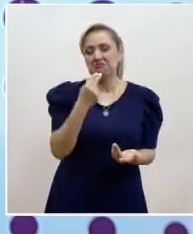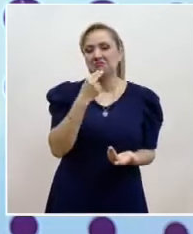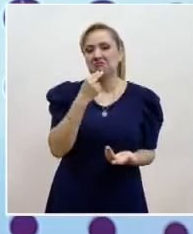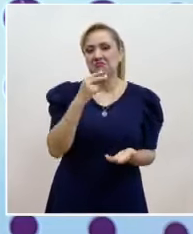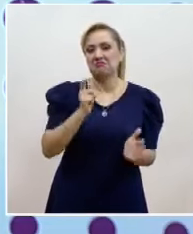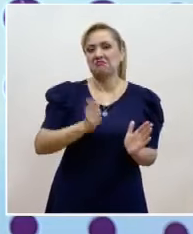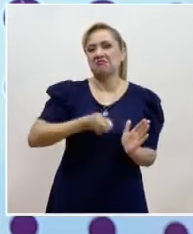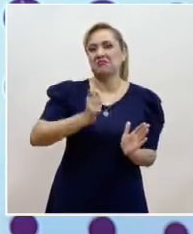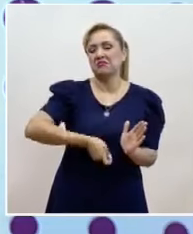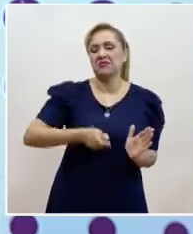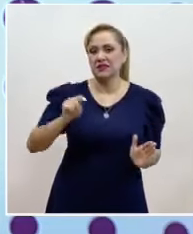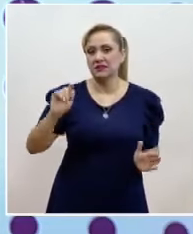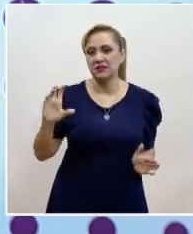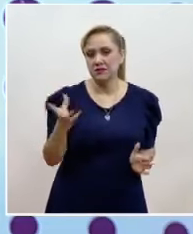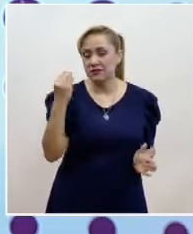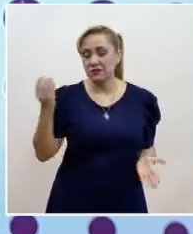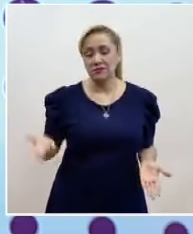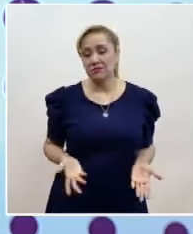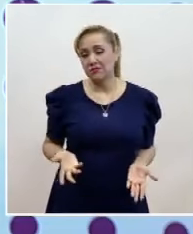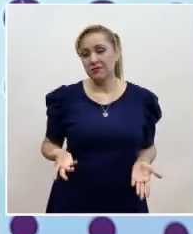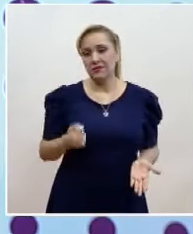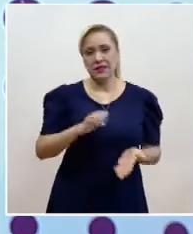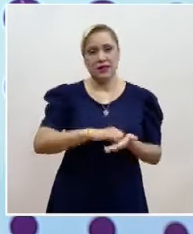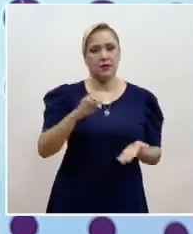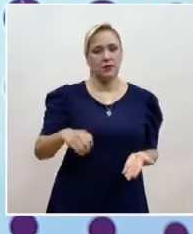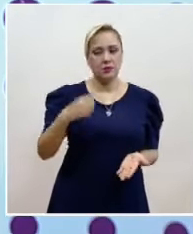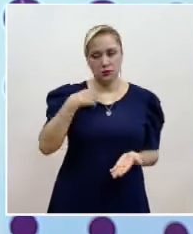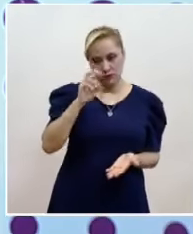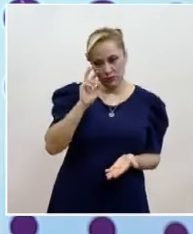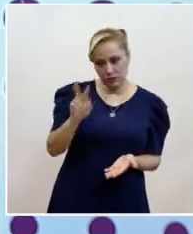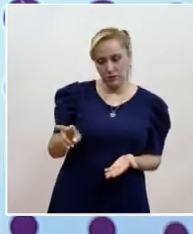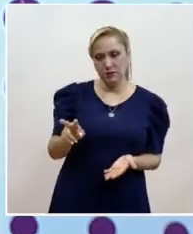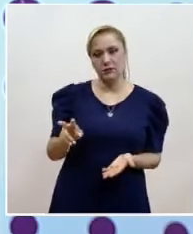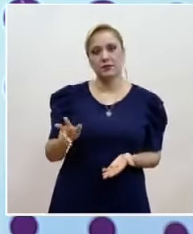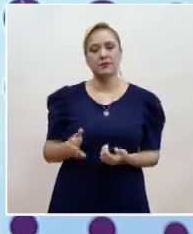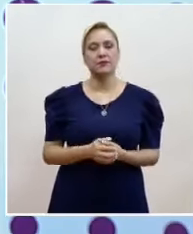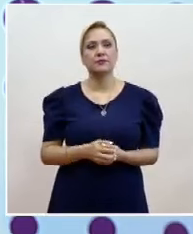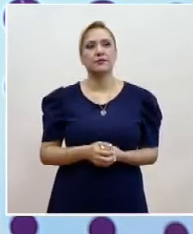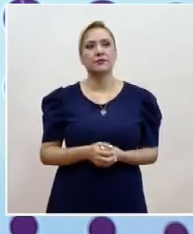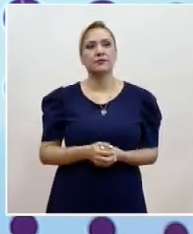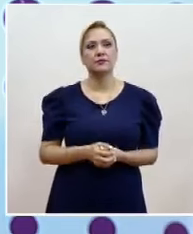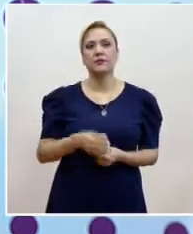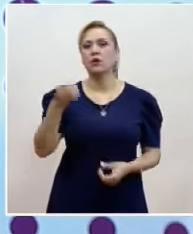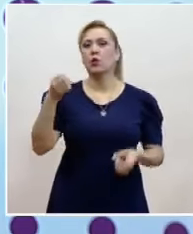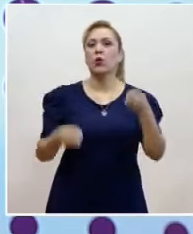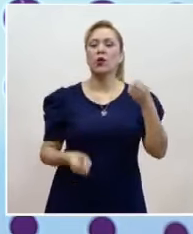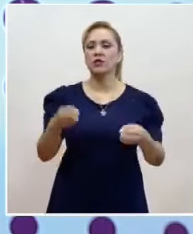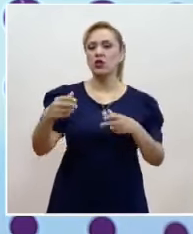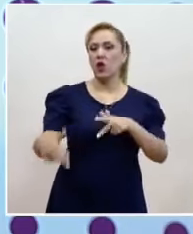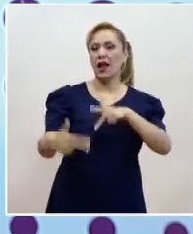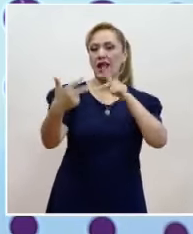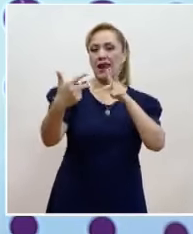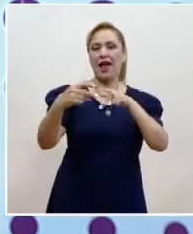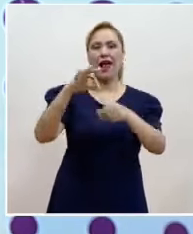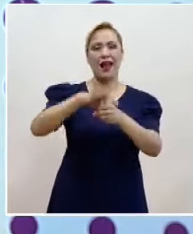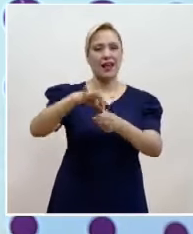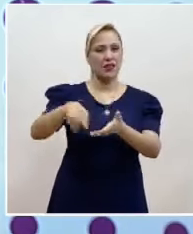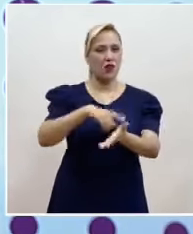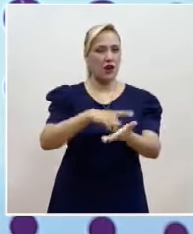elementos, ¿no? Tecnológicos, pues no se utilizan. Un ejemplo que conozco muy bien es el tema del juicio en línea en materia electoral